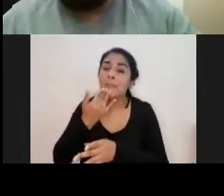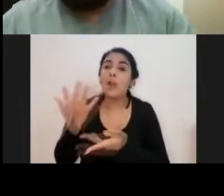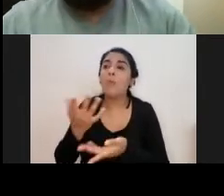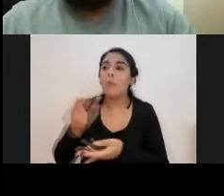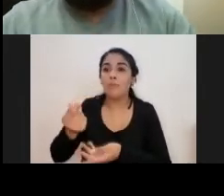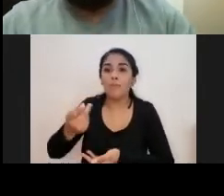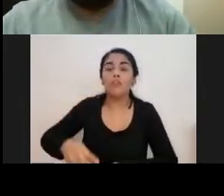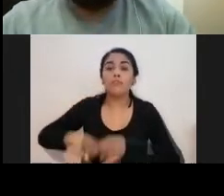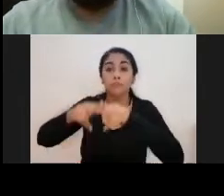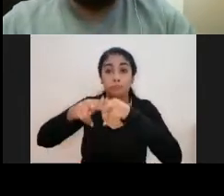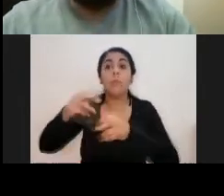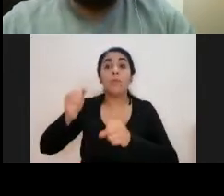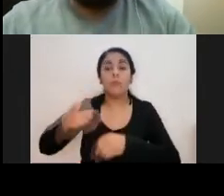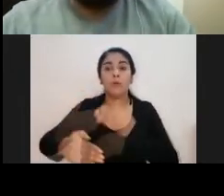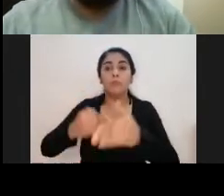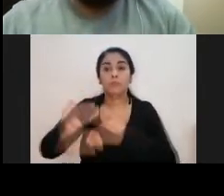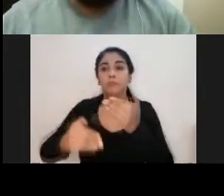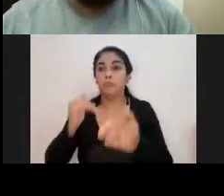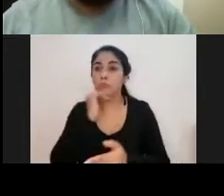las vacunas.